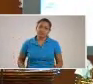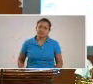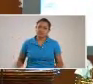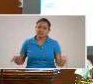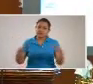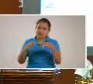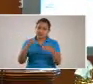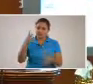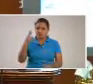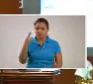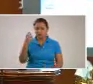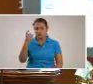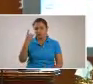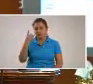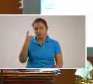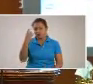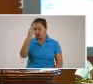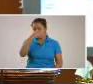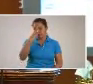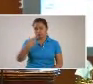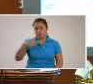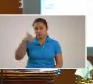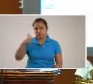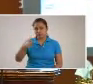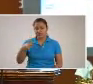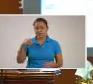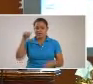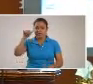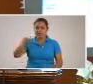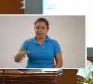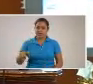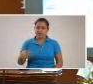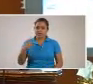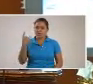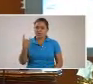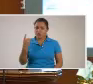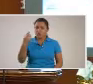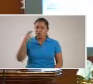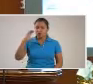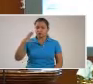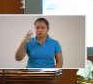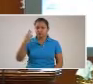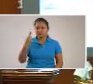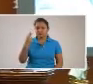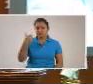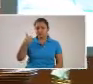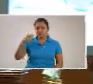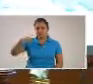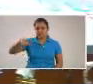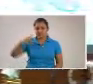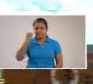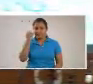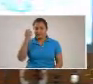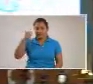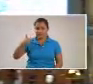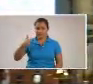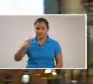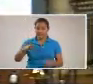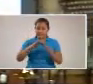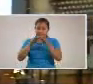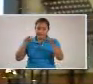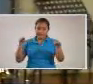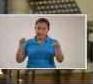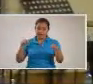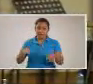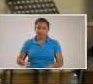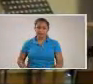ahí fue donde quedó Ucrania como un territorio independiente de Rusia. Entonces, cuando Europa propuso este